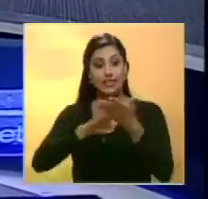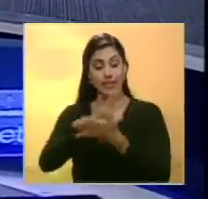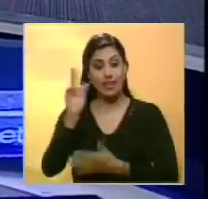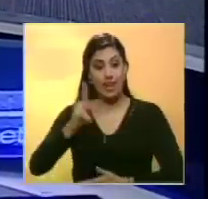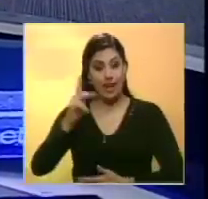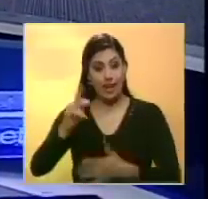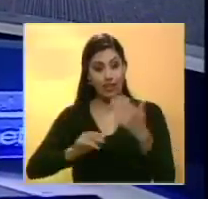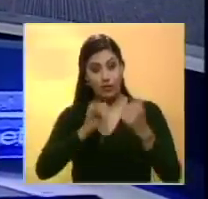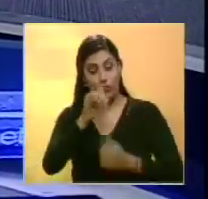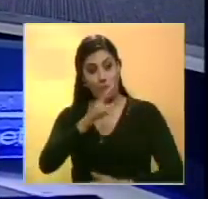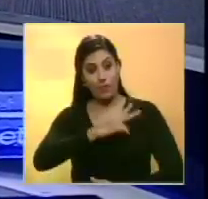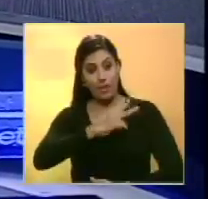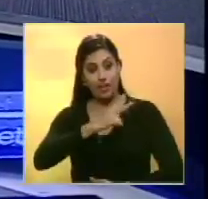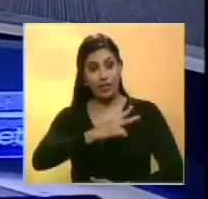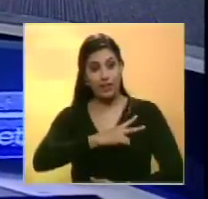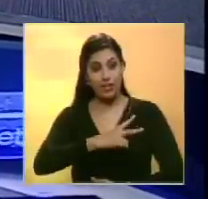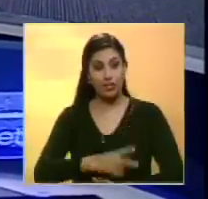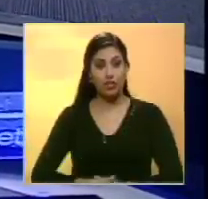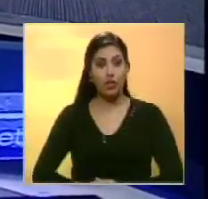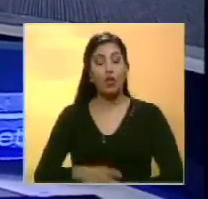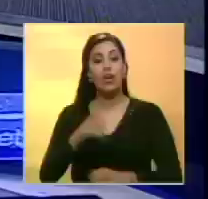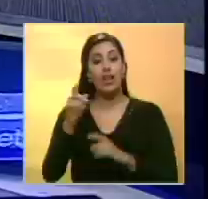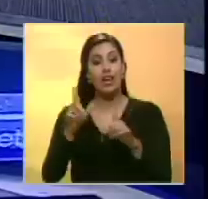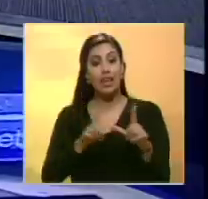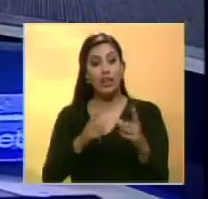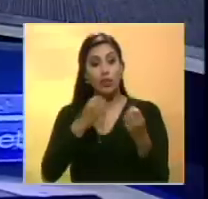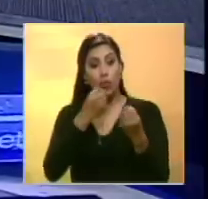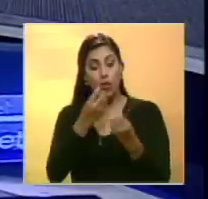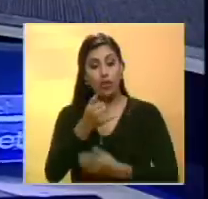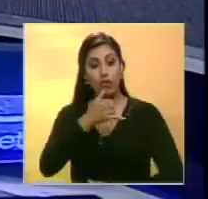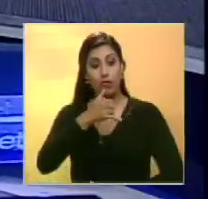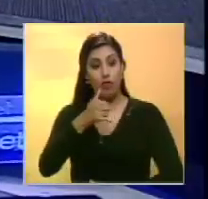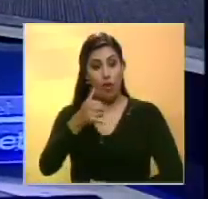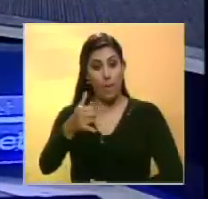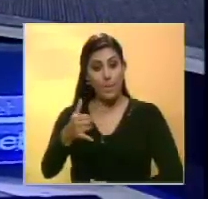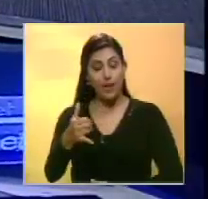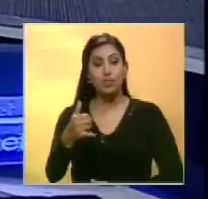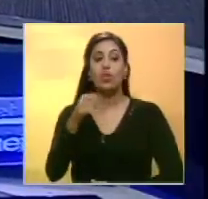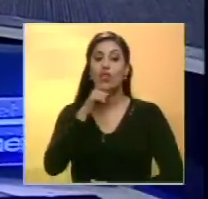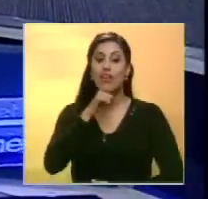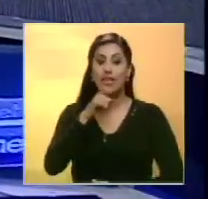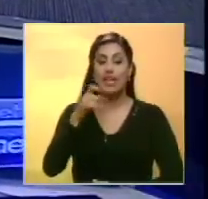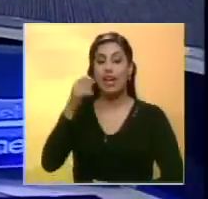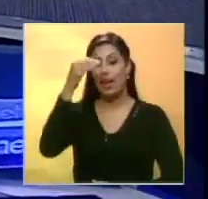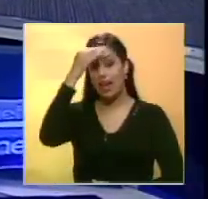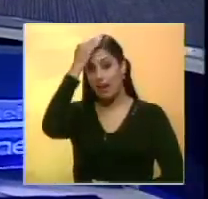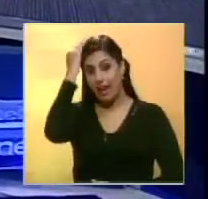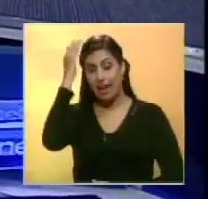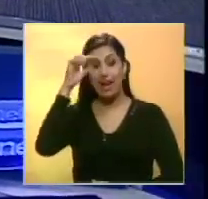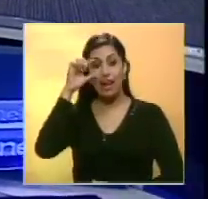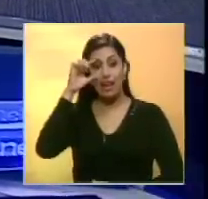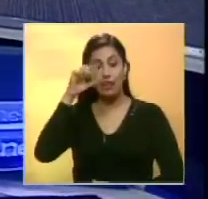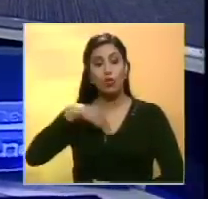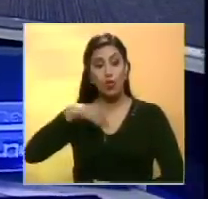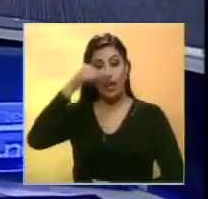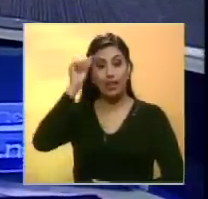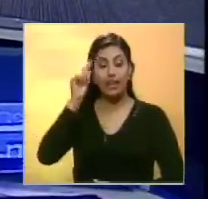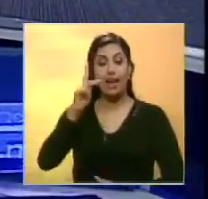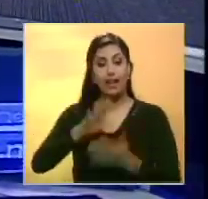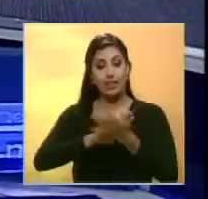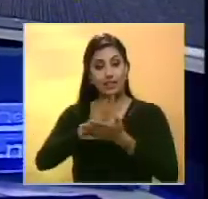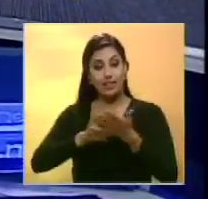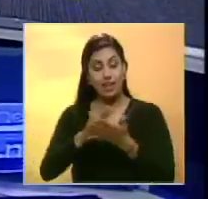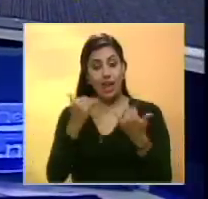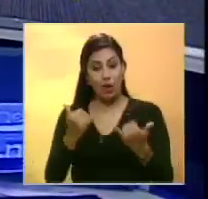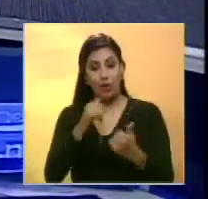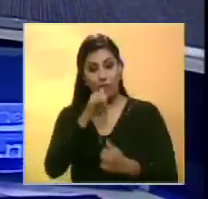equipo de Noticiero Venevisión para compartir con ustedes un recorrido informativo. Néstor Brito Landi, que les habla, Vendrina Yepes, y comenzamos a